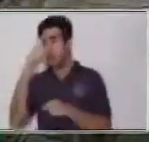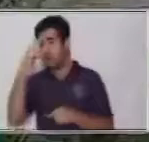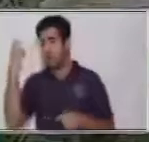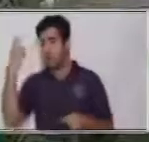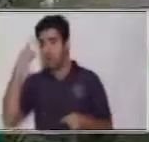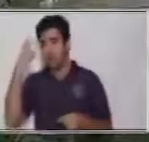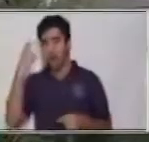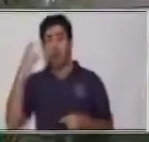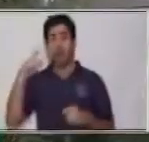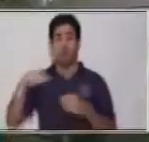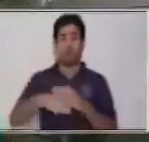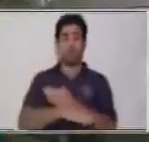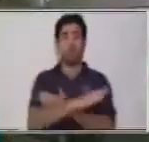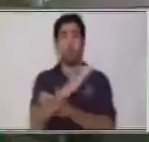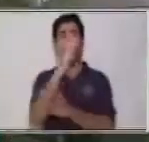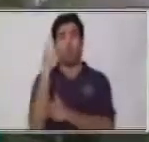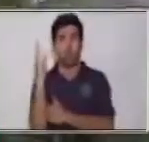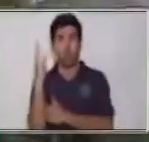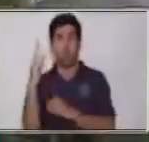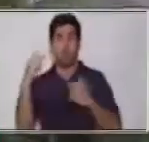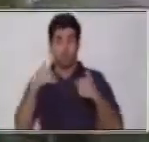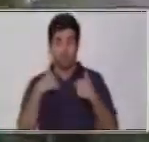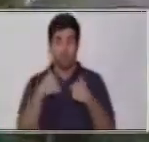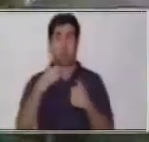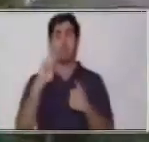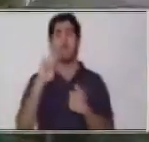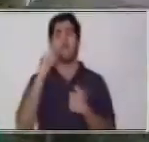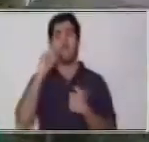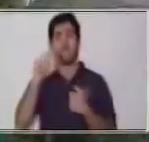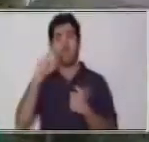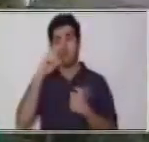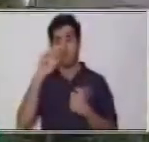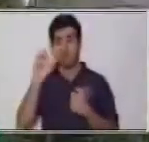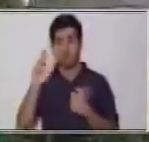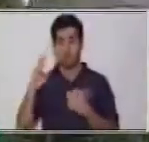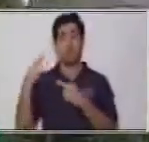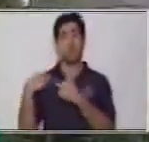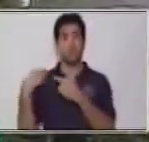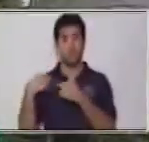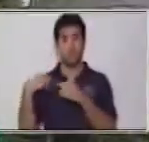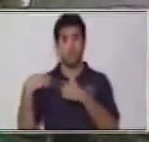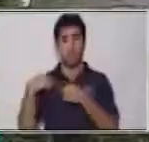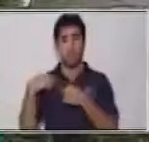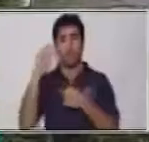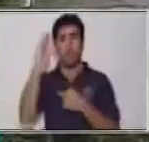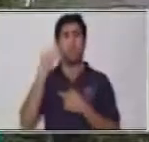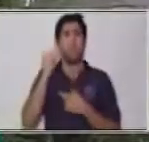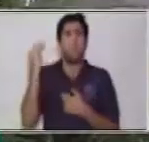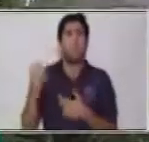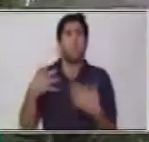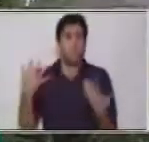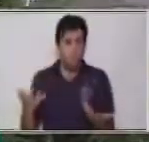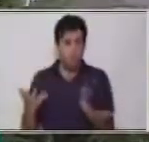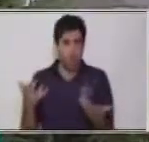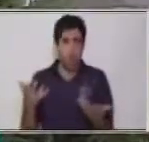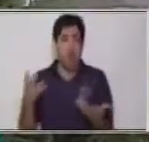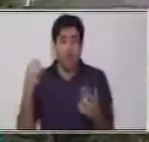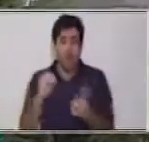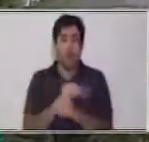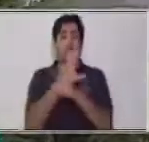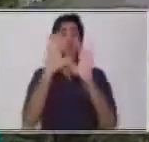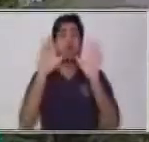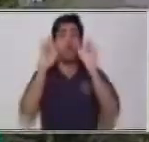Él es demasiado responsable porque todas las mañanas se levanta, hace sus